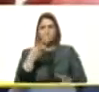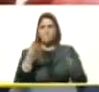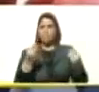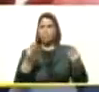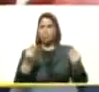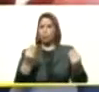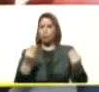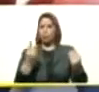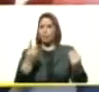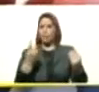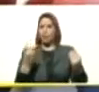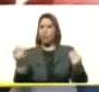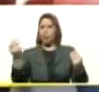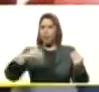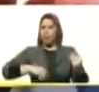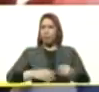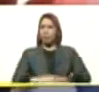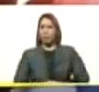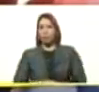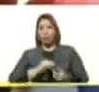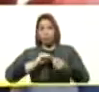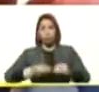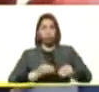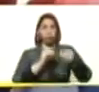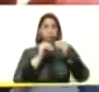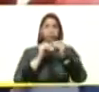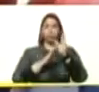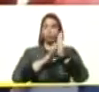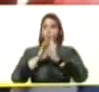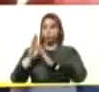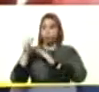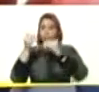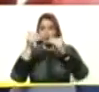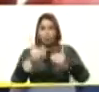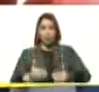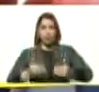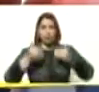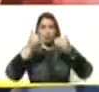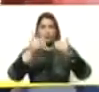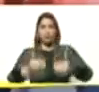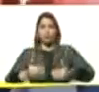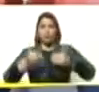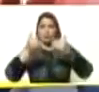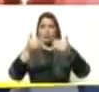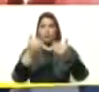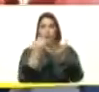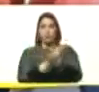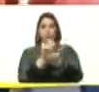que vienen de recuperación paulatina de la economía,